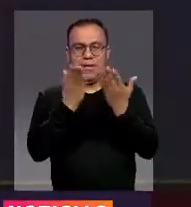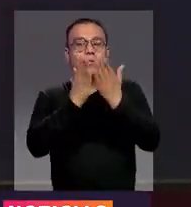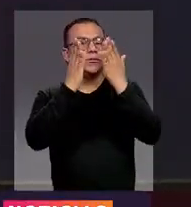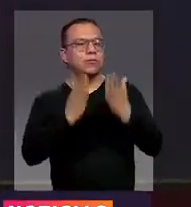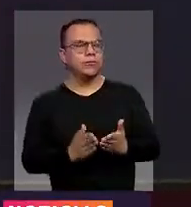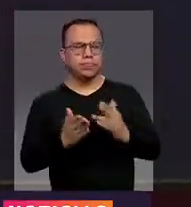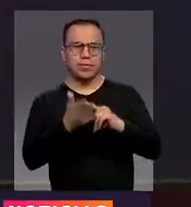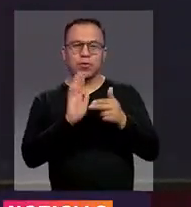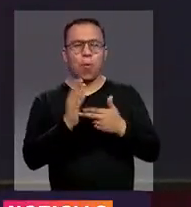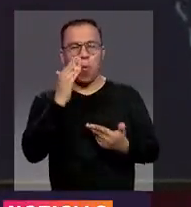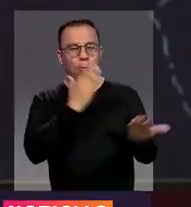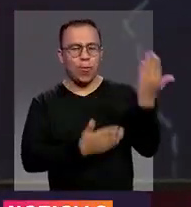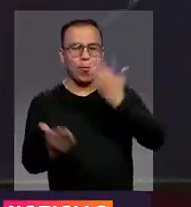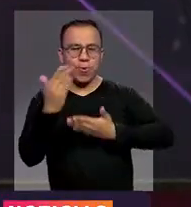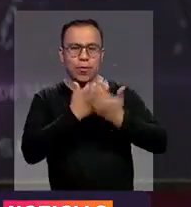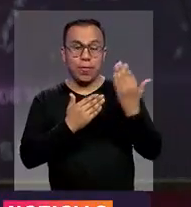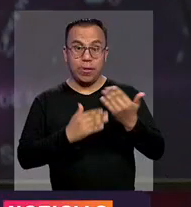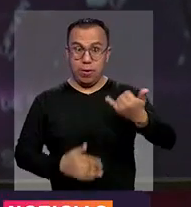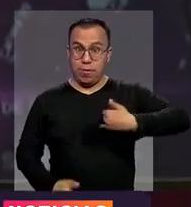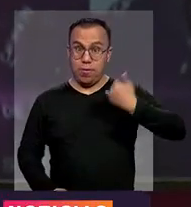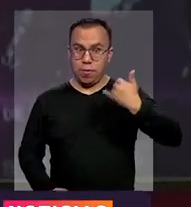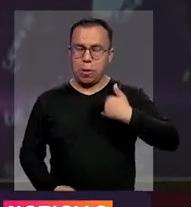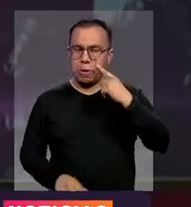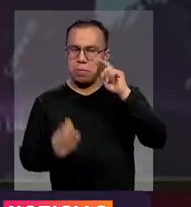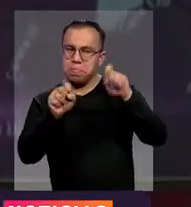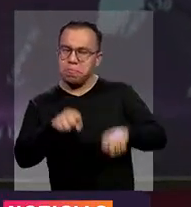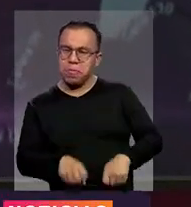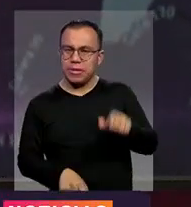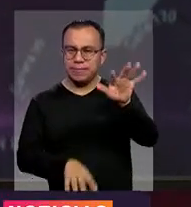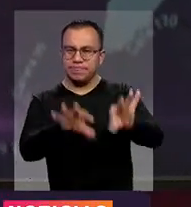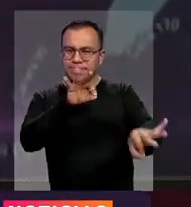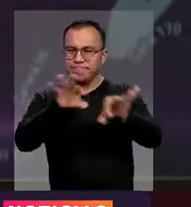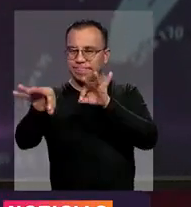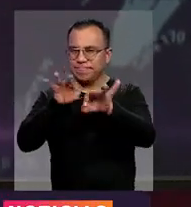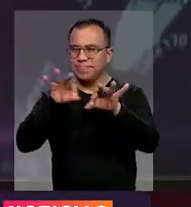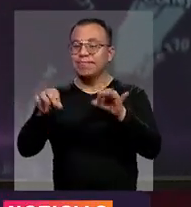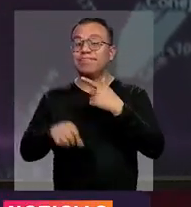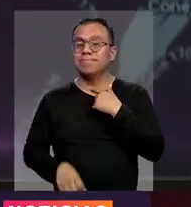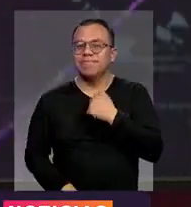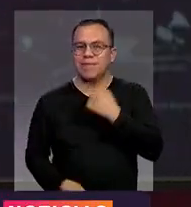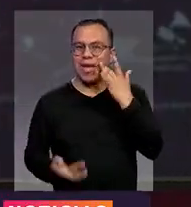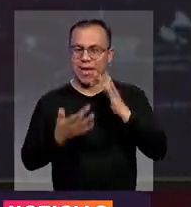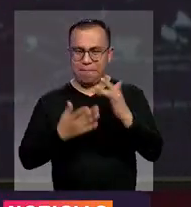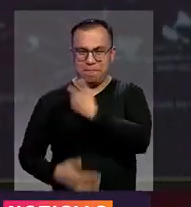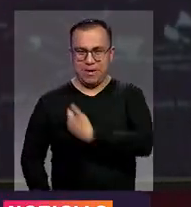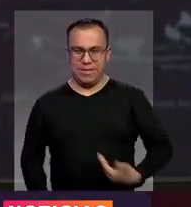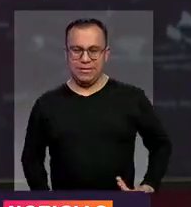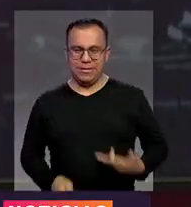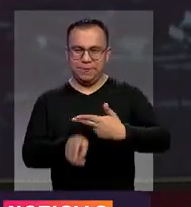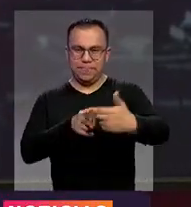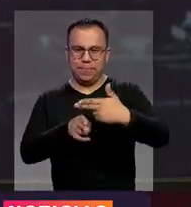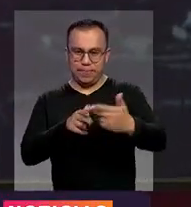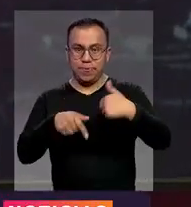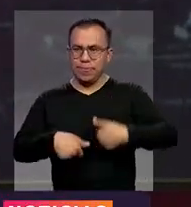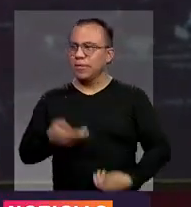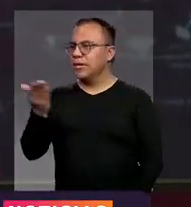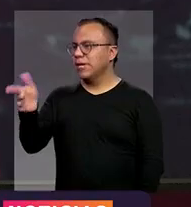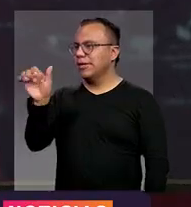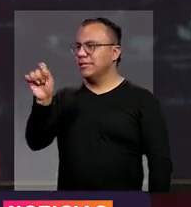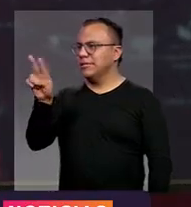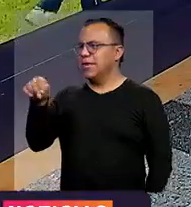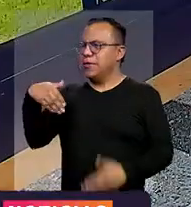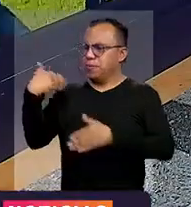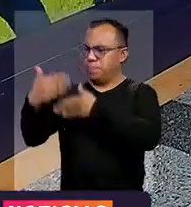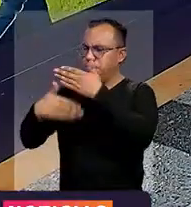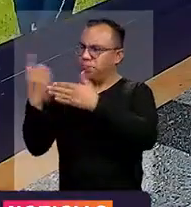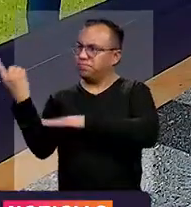estudiantil, un simulacro en el que los jóvenes podrán elegir al candidato favorito a la presidencia de la República. Esteban Bejarano, ¿cómo